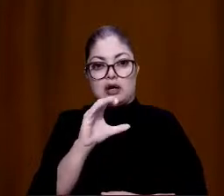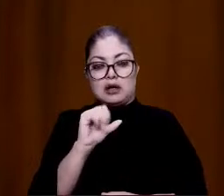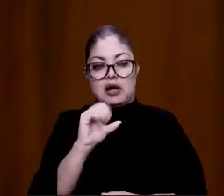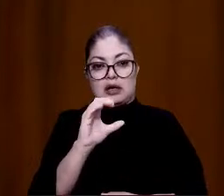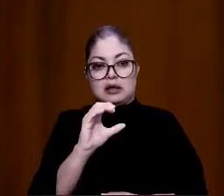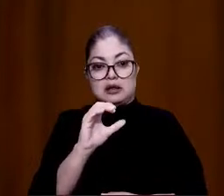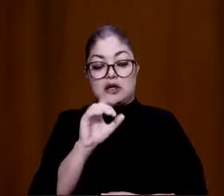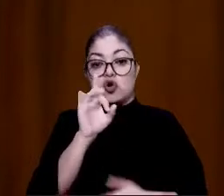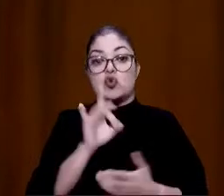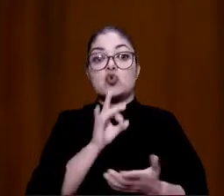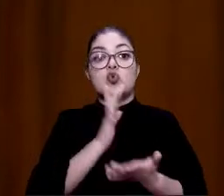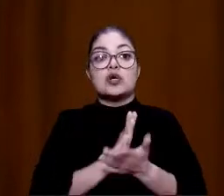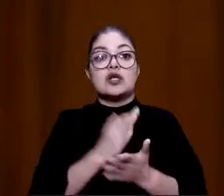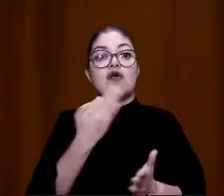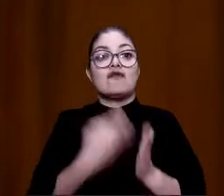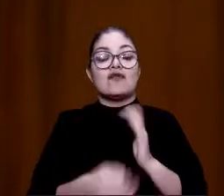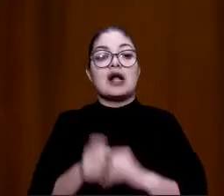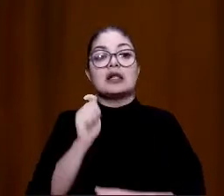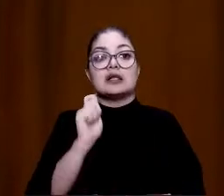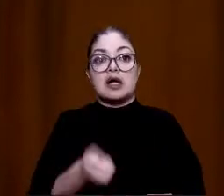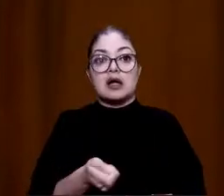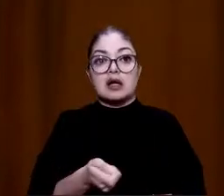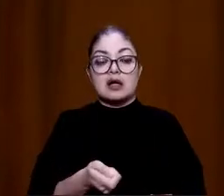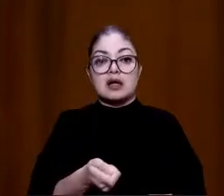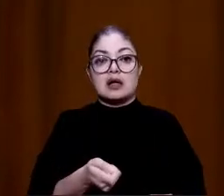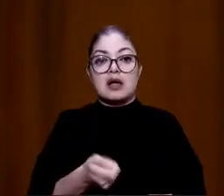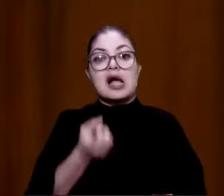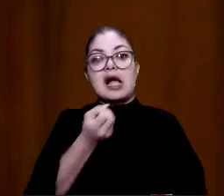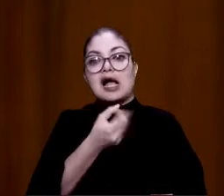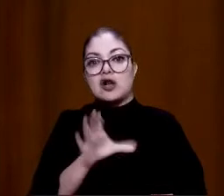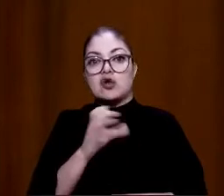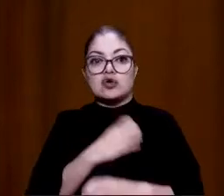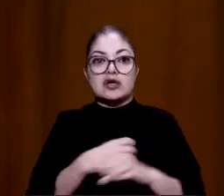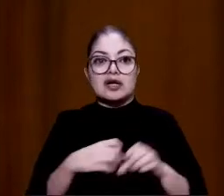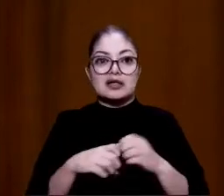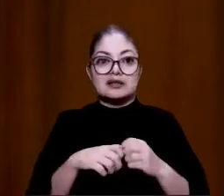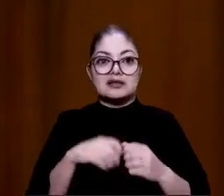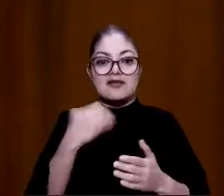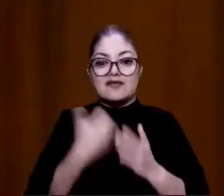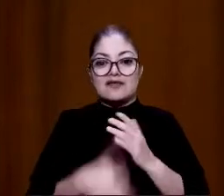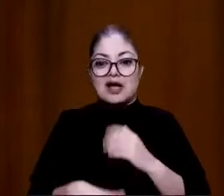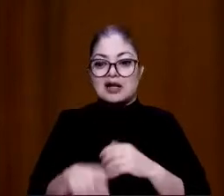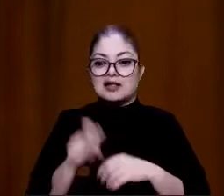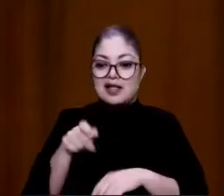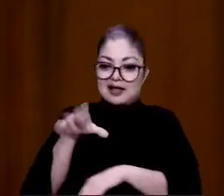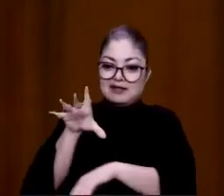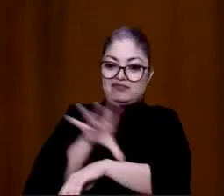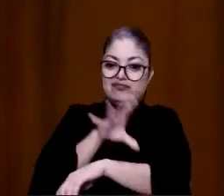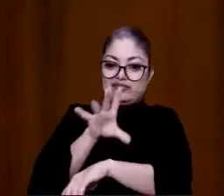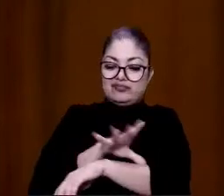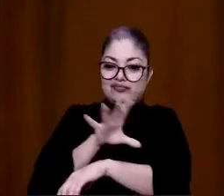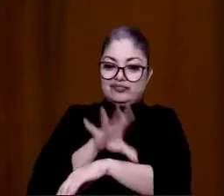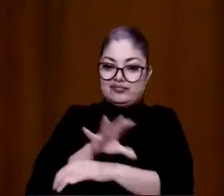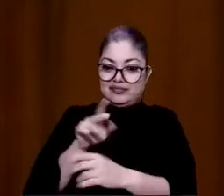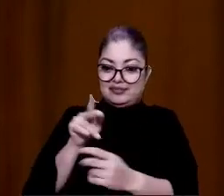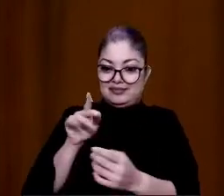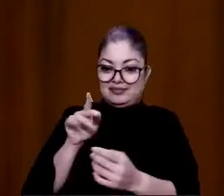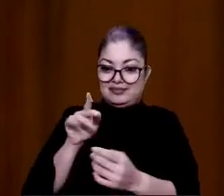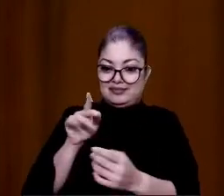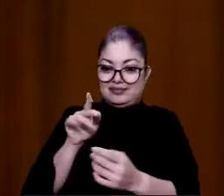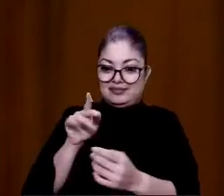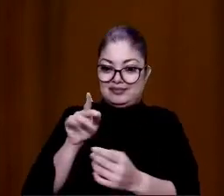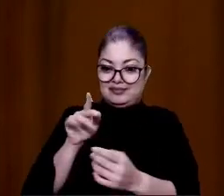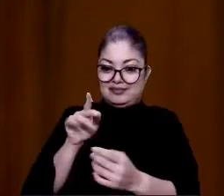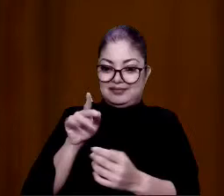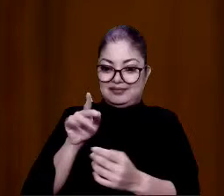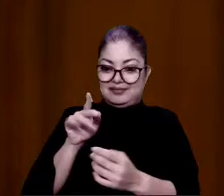Lo único que faltan es algunas cuestiones de instalaciones electromecánicas, pero ha habido un